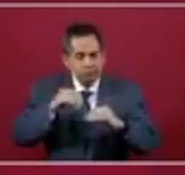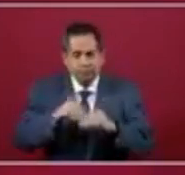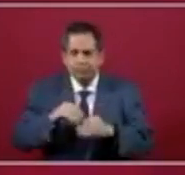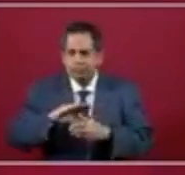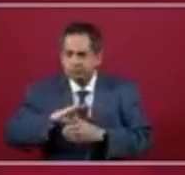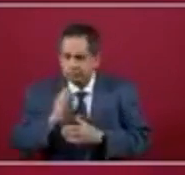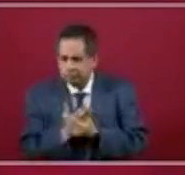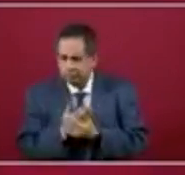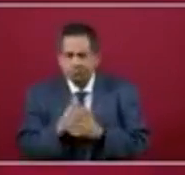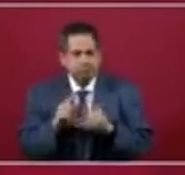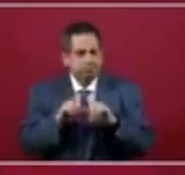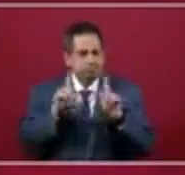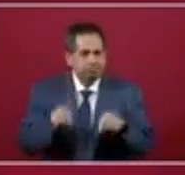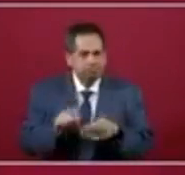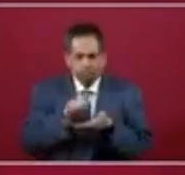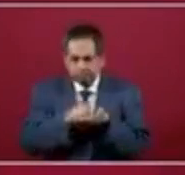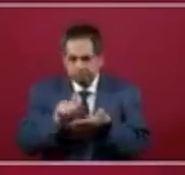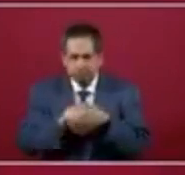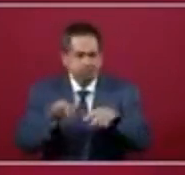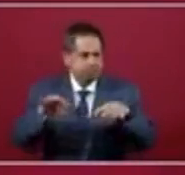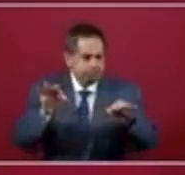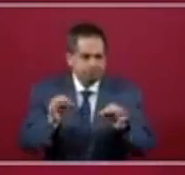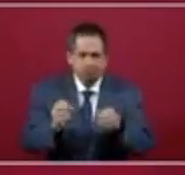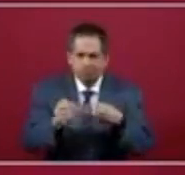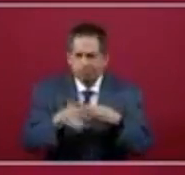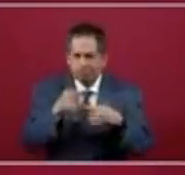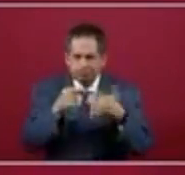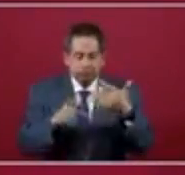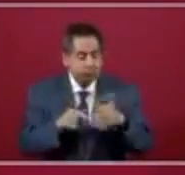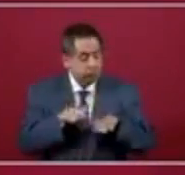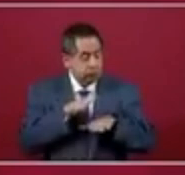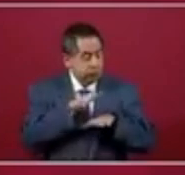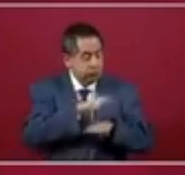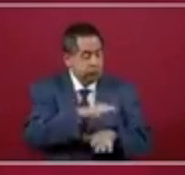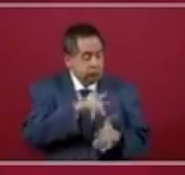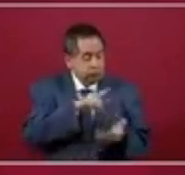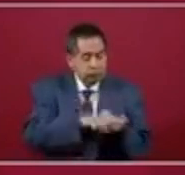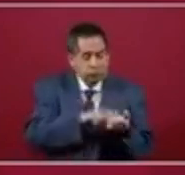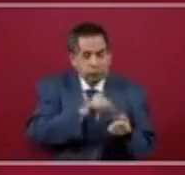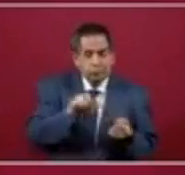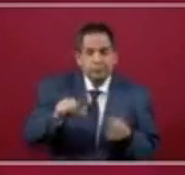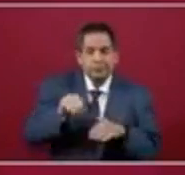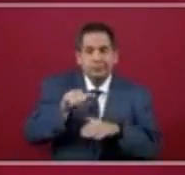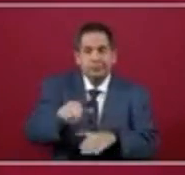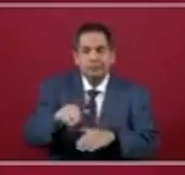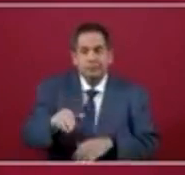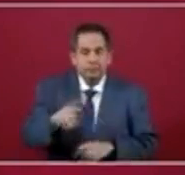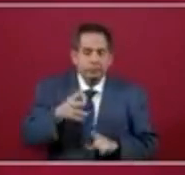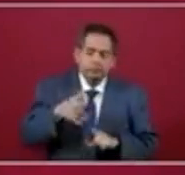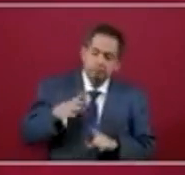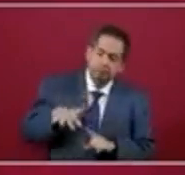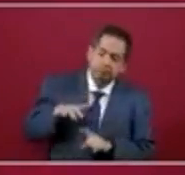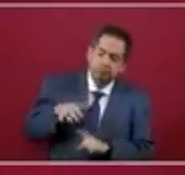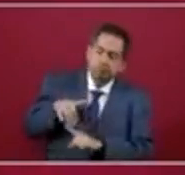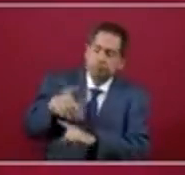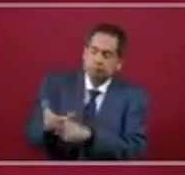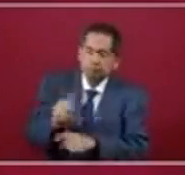fichas, documentos que tengan que ver específicamente con esto: persecuciones